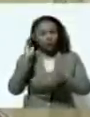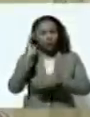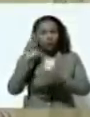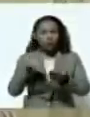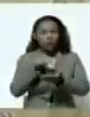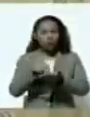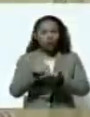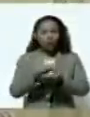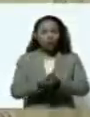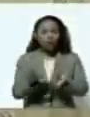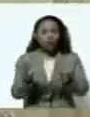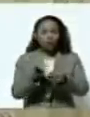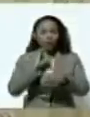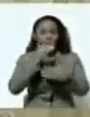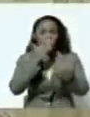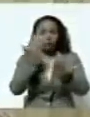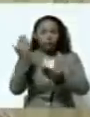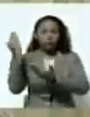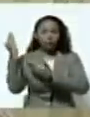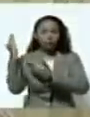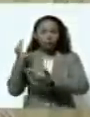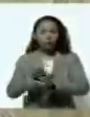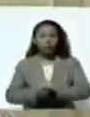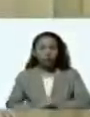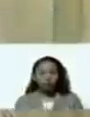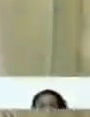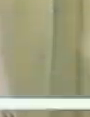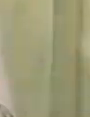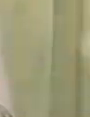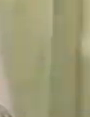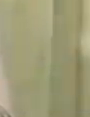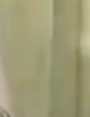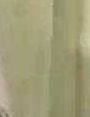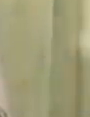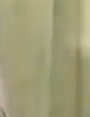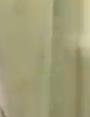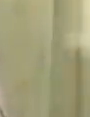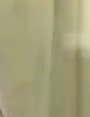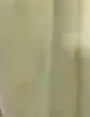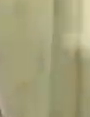Legislativo, y con esto retornamos el contacto a los estudios de Venezolana de Televisión.